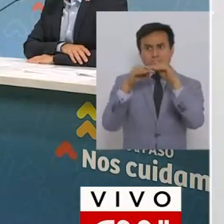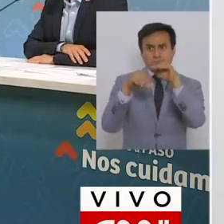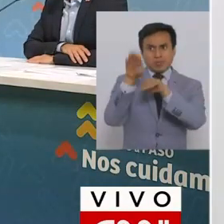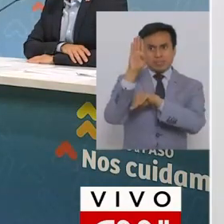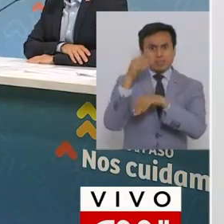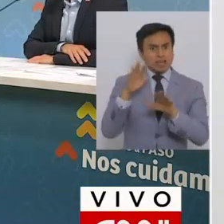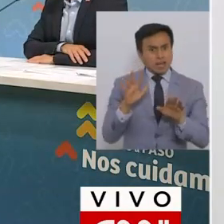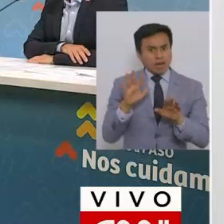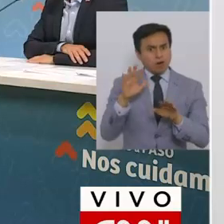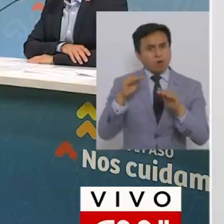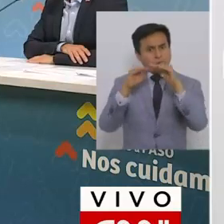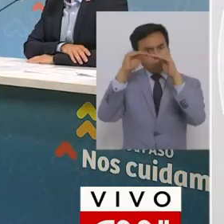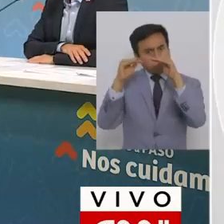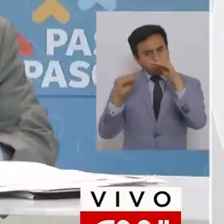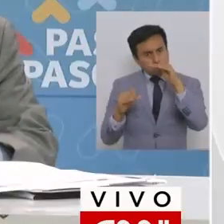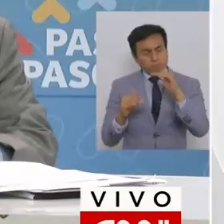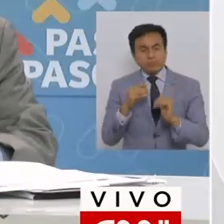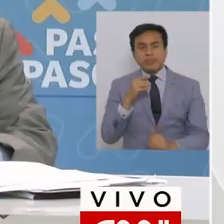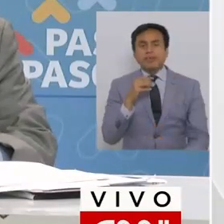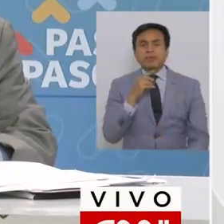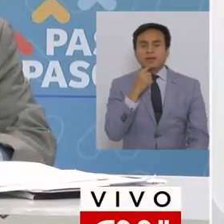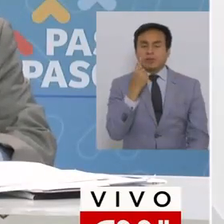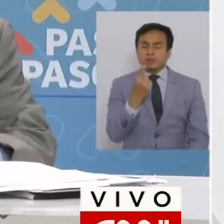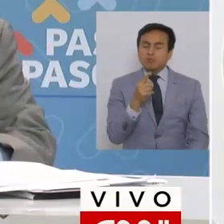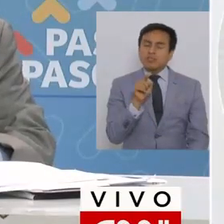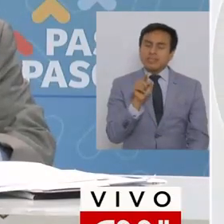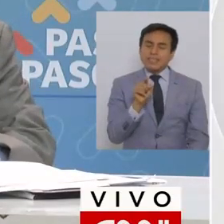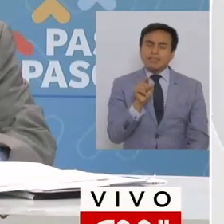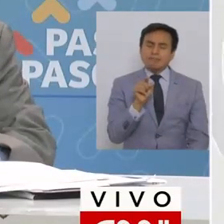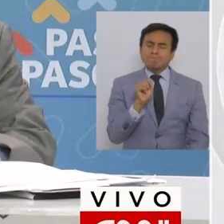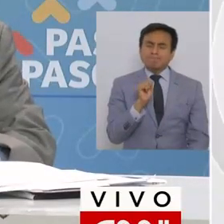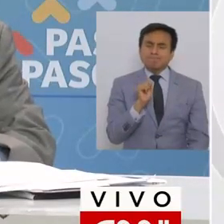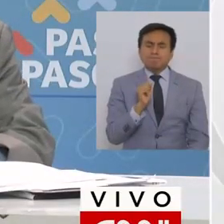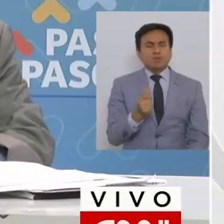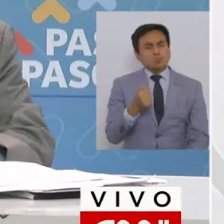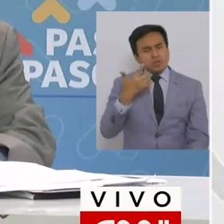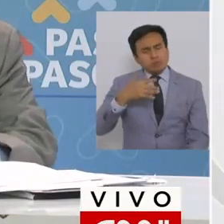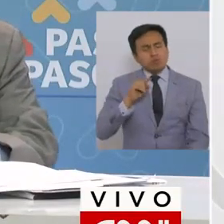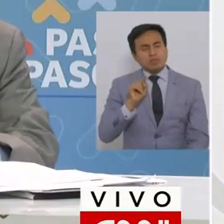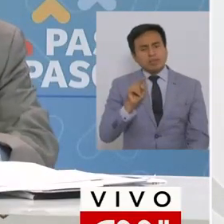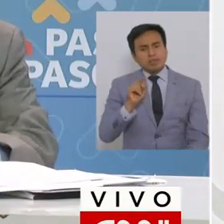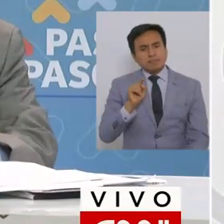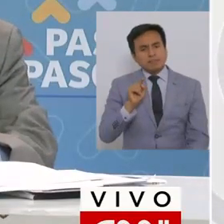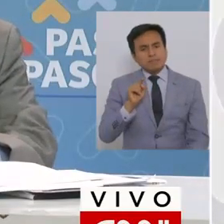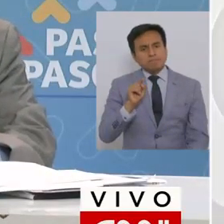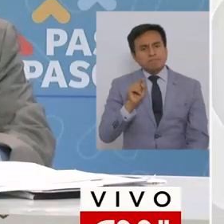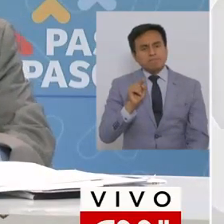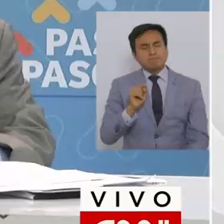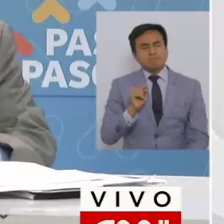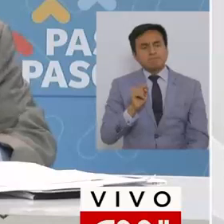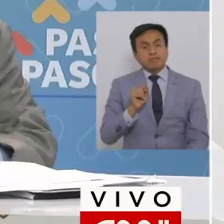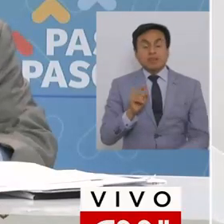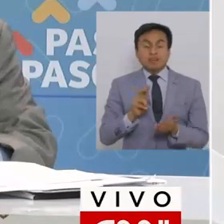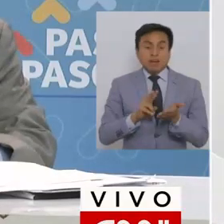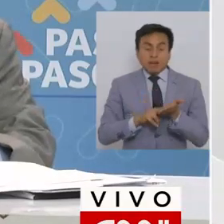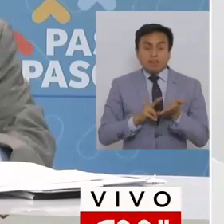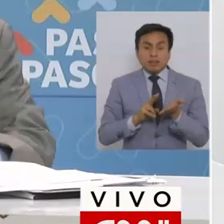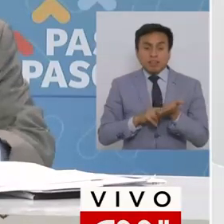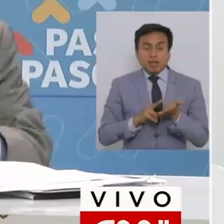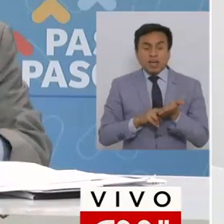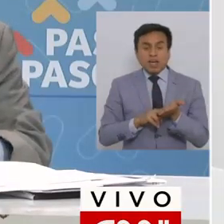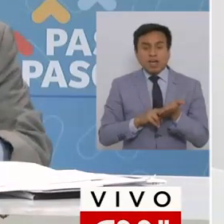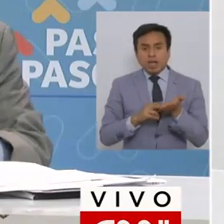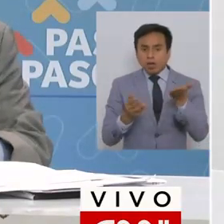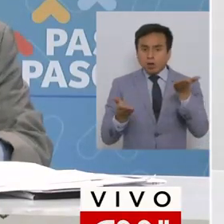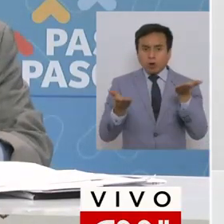esta ola? Bueno, es una pregunta muy importante. La verdad es que haciendo